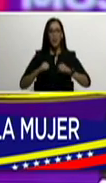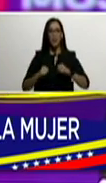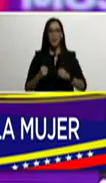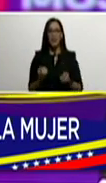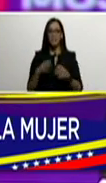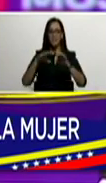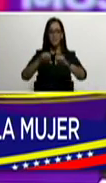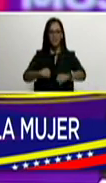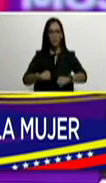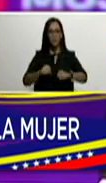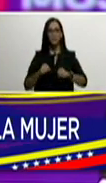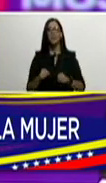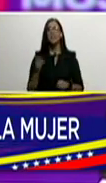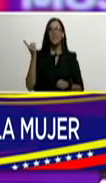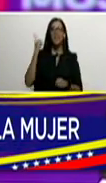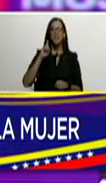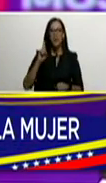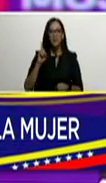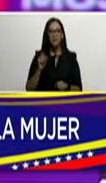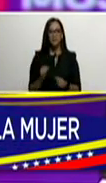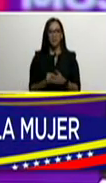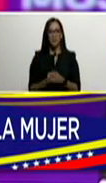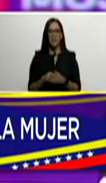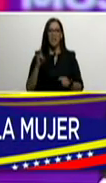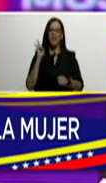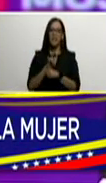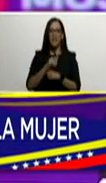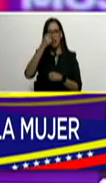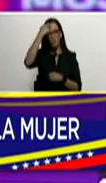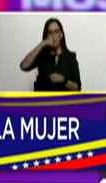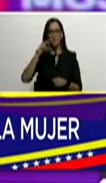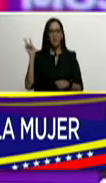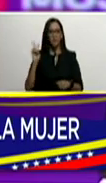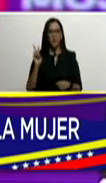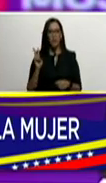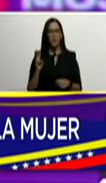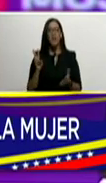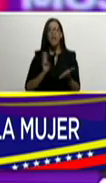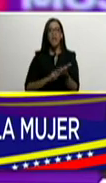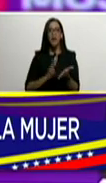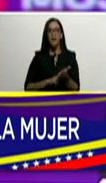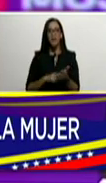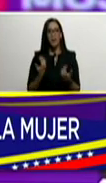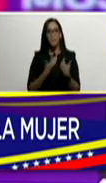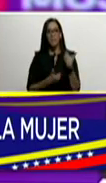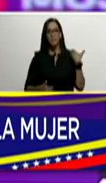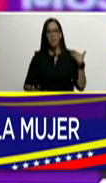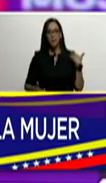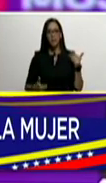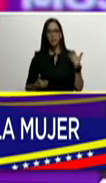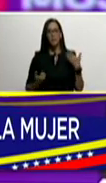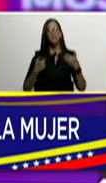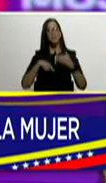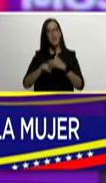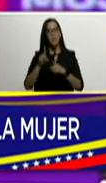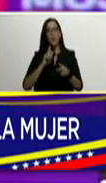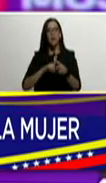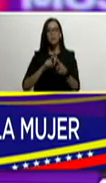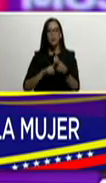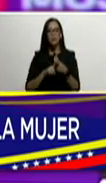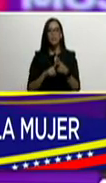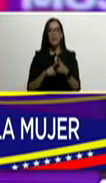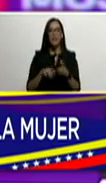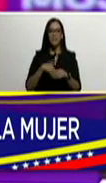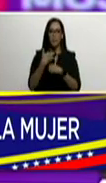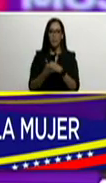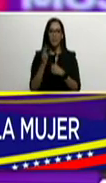y que además intente engañar al pueblo venezolano. Es la verdad, presidente. Salimos entonces en este plan